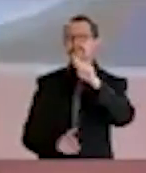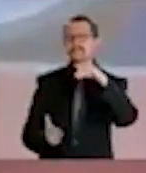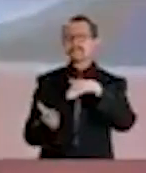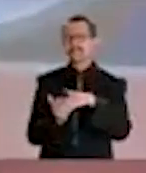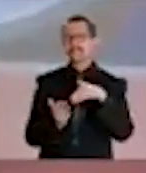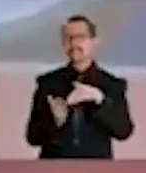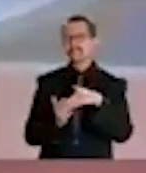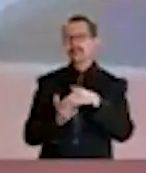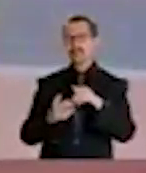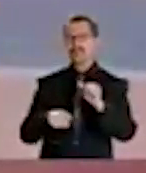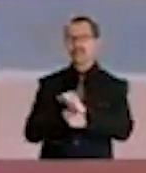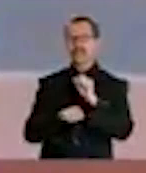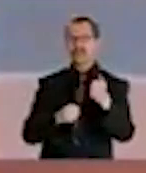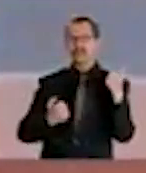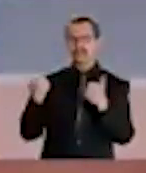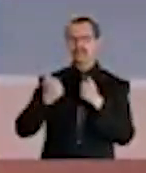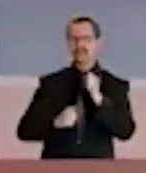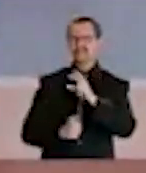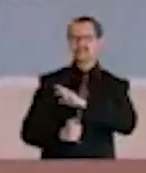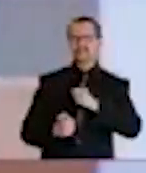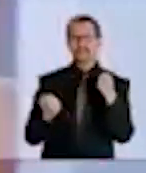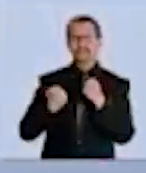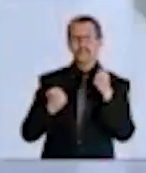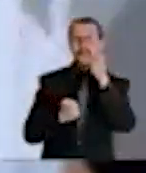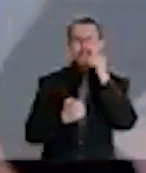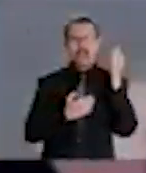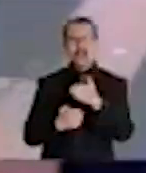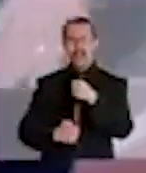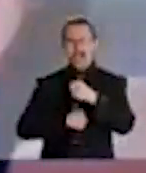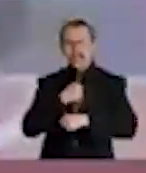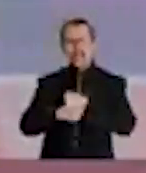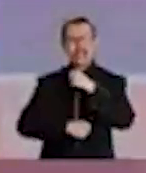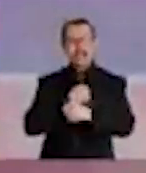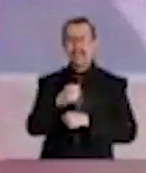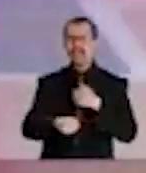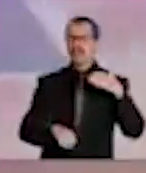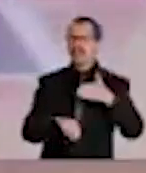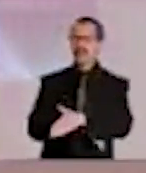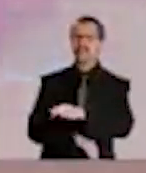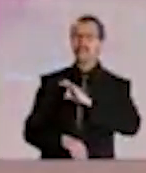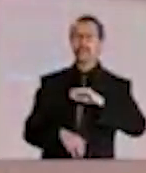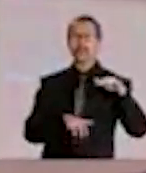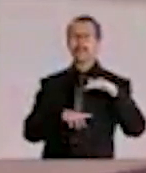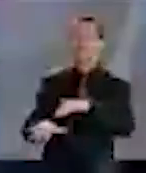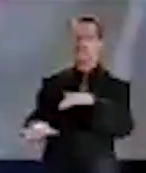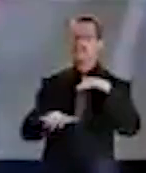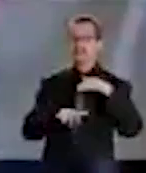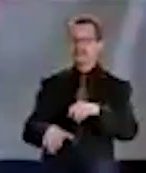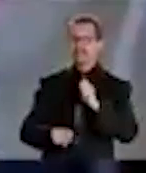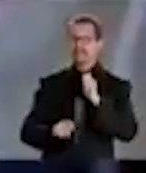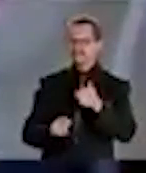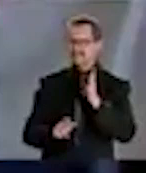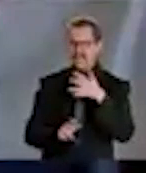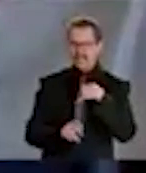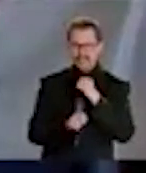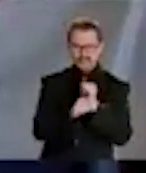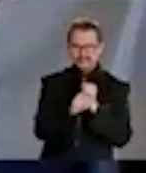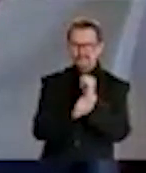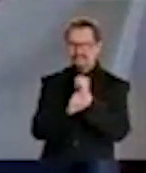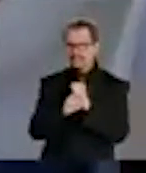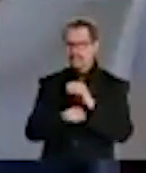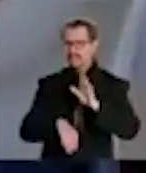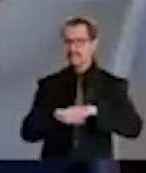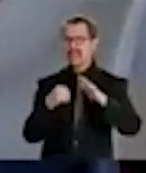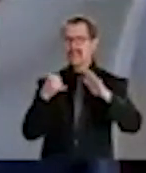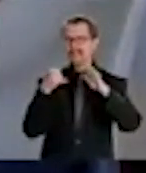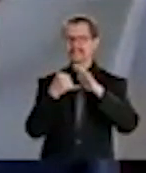cruzan por la frontera mexicana hemos hecho una investigación profunda para ver qué es lo que teníamos que hacer para blindar